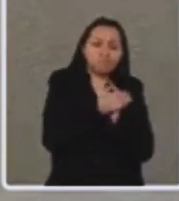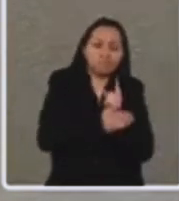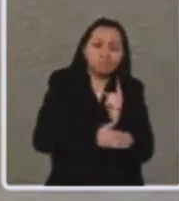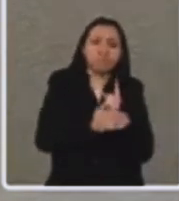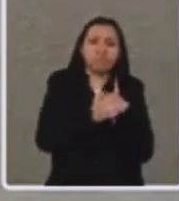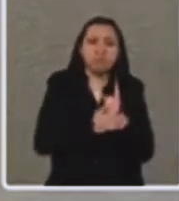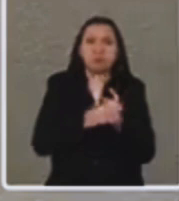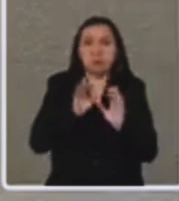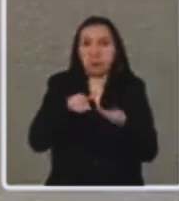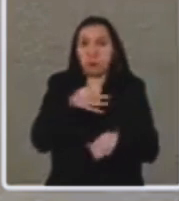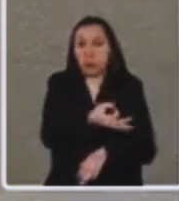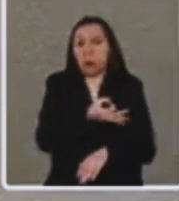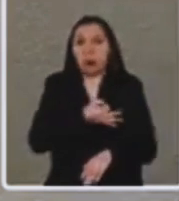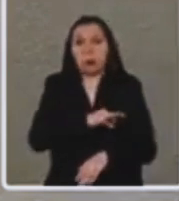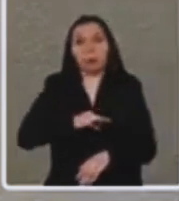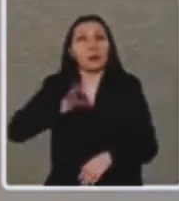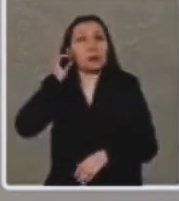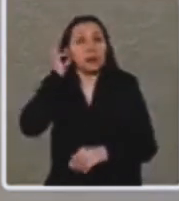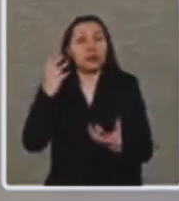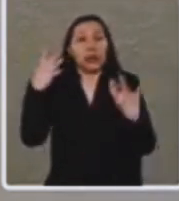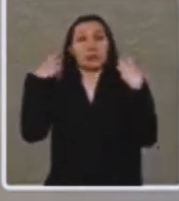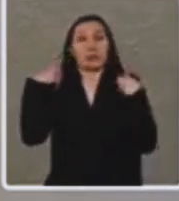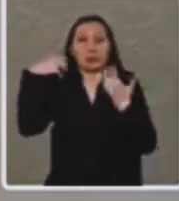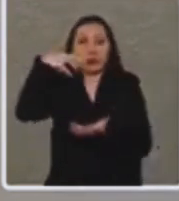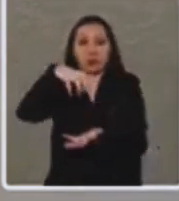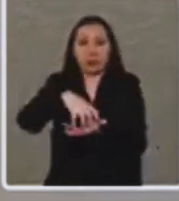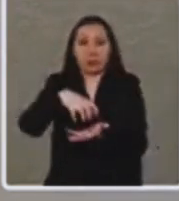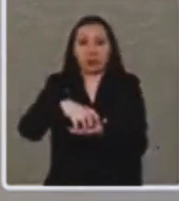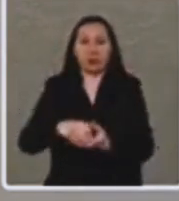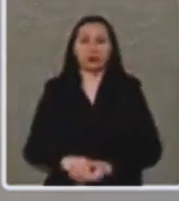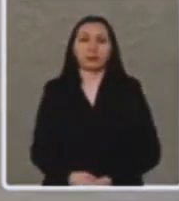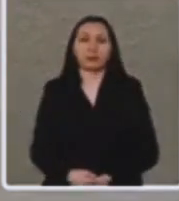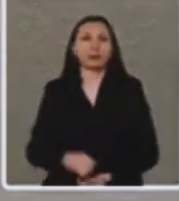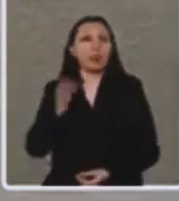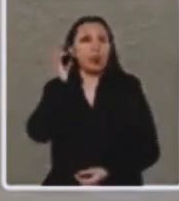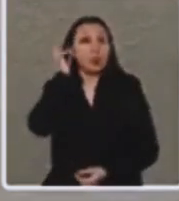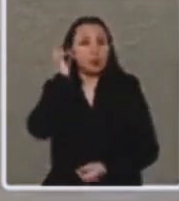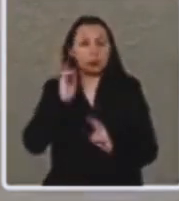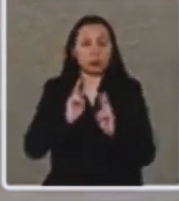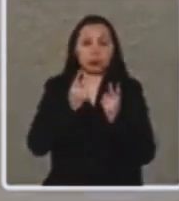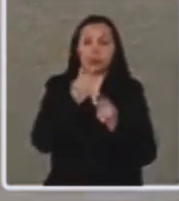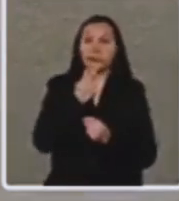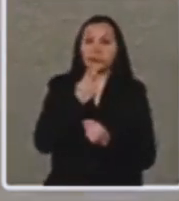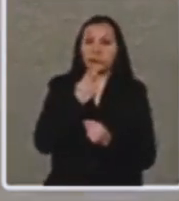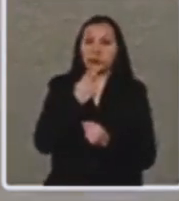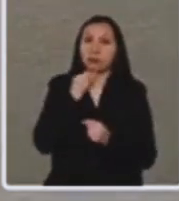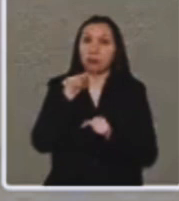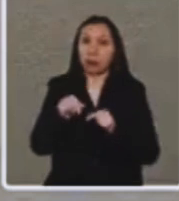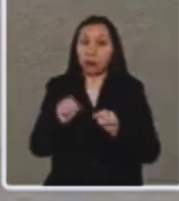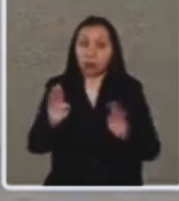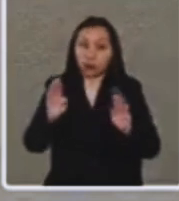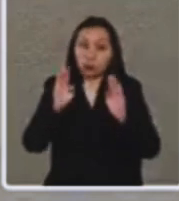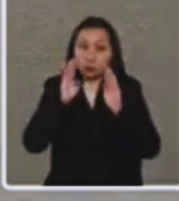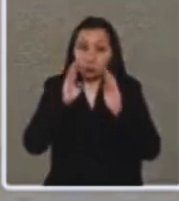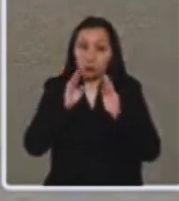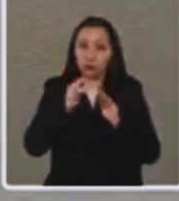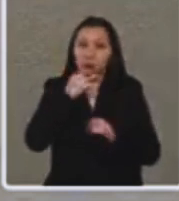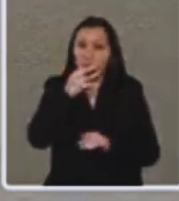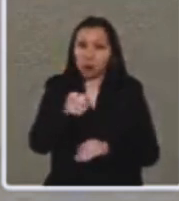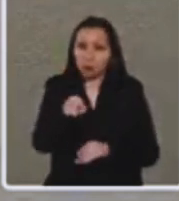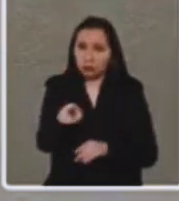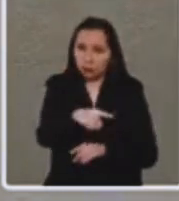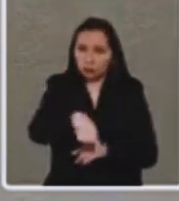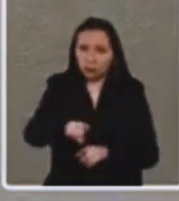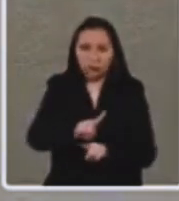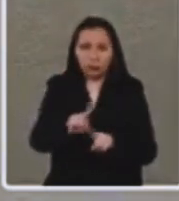lo decía la ministra y las encargadas del centro. Y a las mujeres sobrevivientes que hoy día nos están escuchando queremos decirles que no están